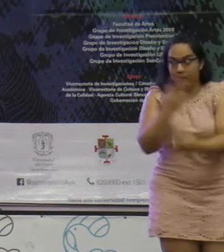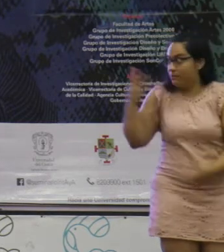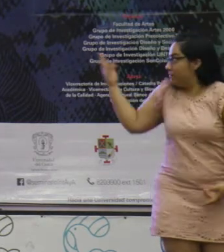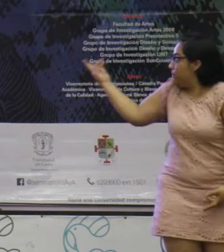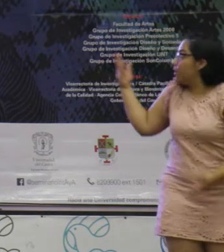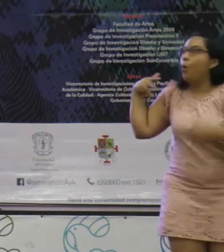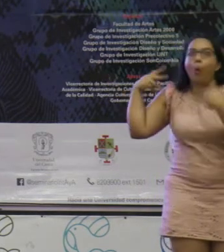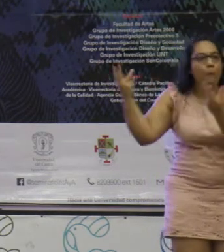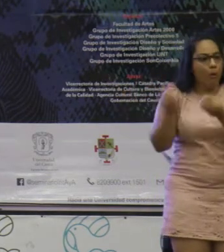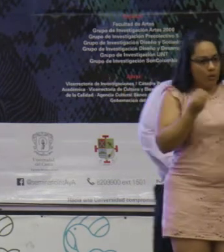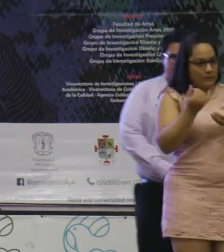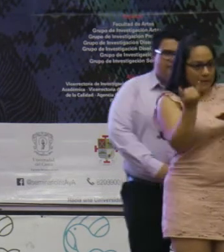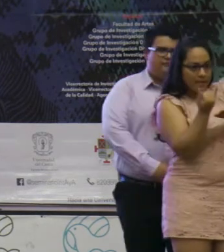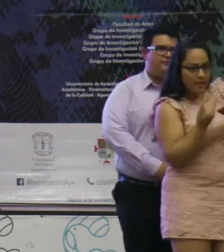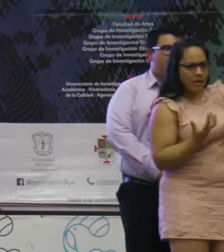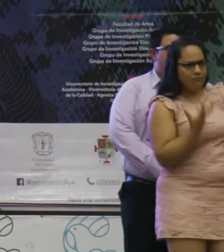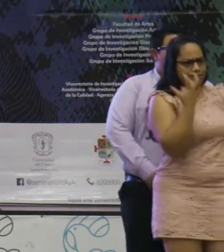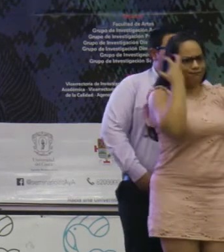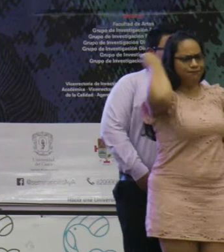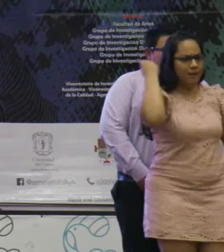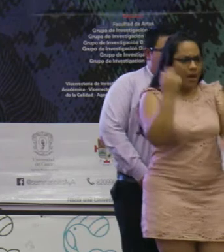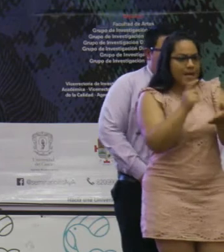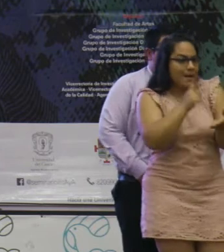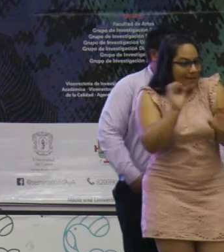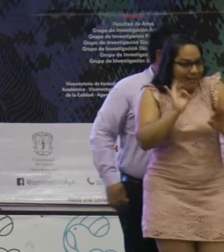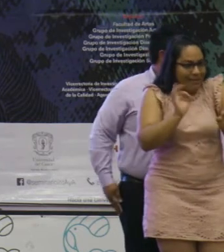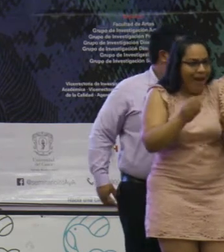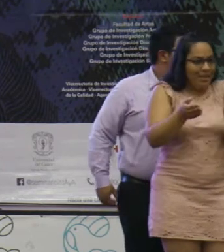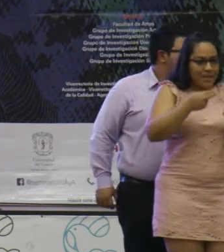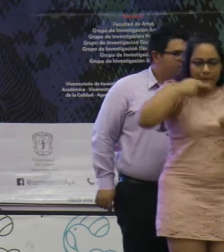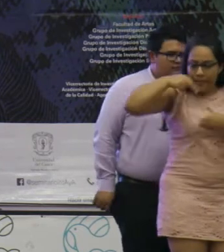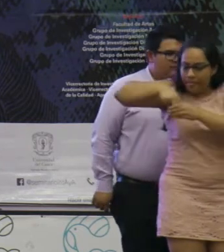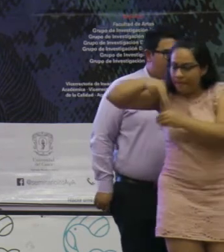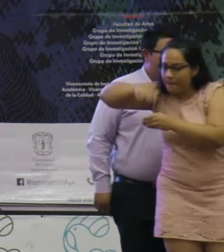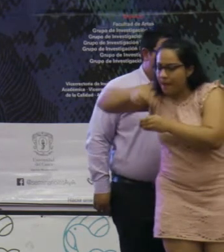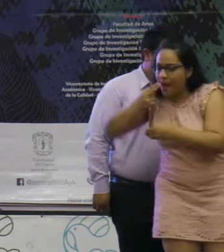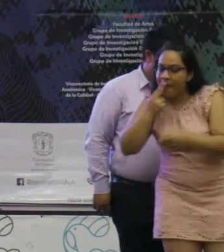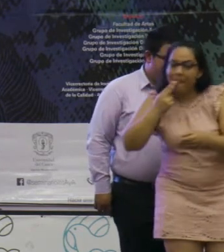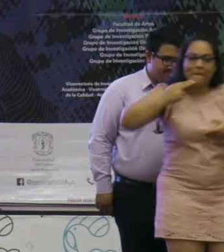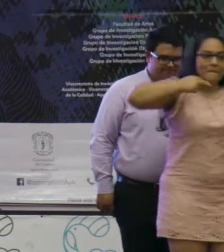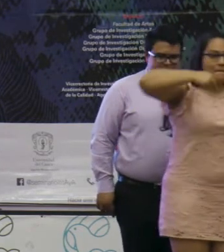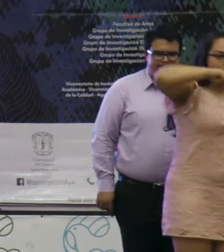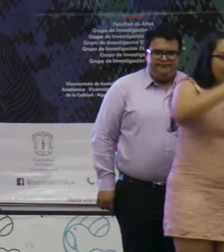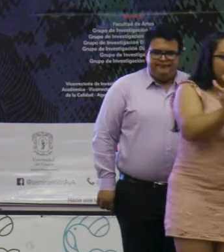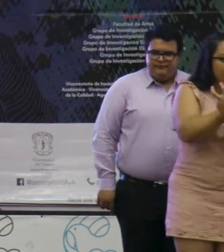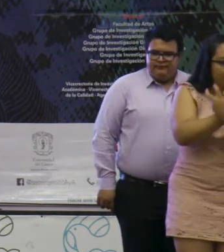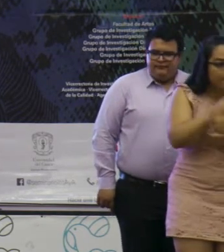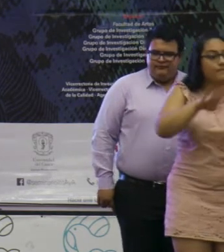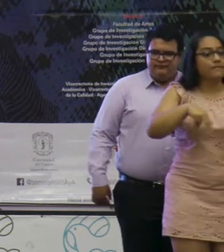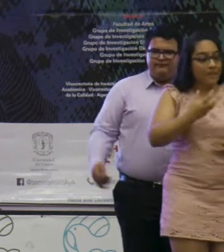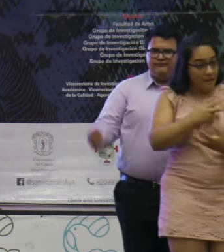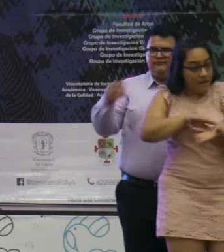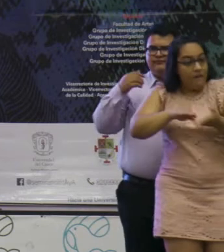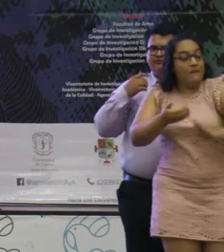con las prácticas del medioevo todavía limpiando pinceles con su boca. La cantidad de gente que se intoxicó